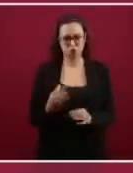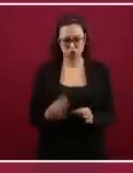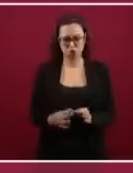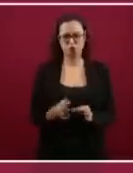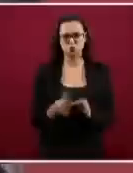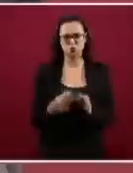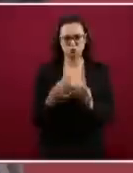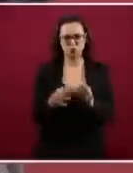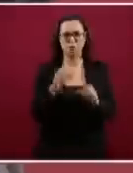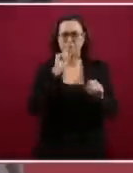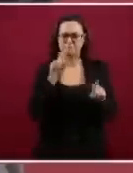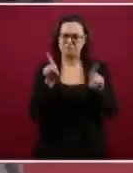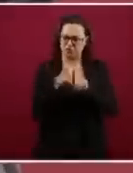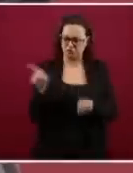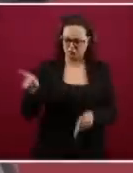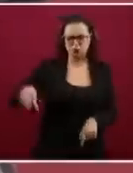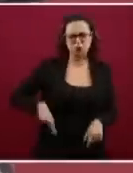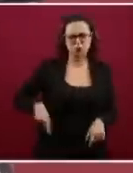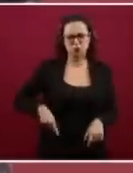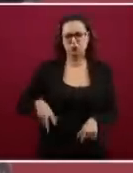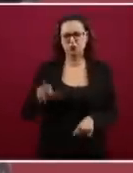igual que el gobernador.